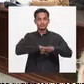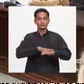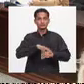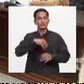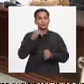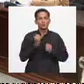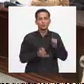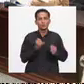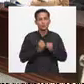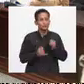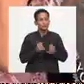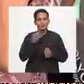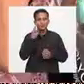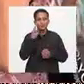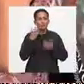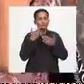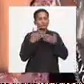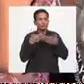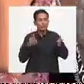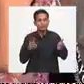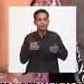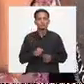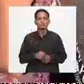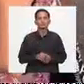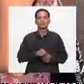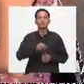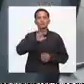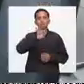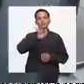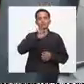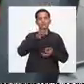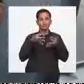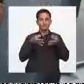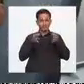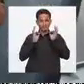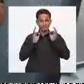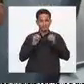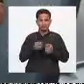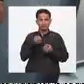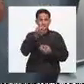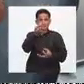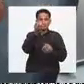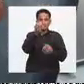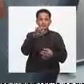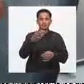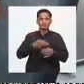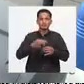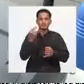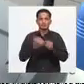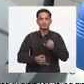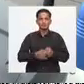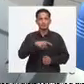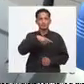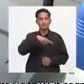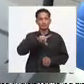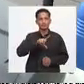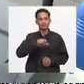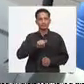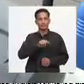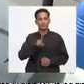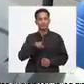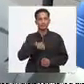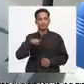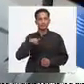último simulacro del voto electrónico este 9 de febrero reportó para cne